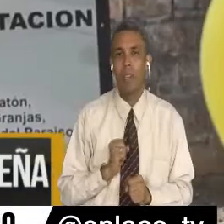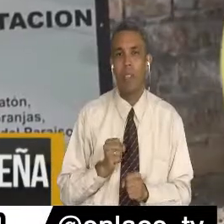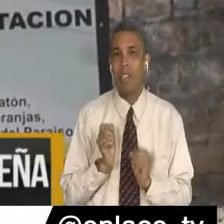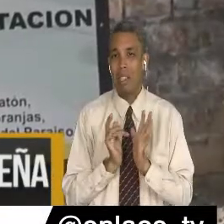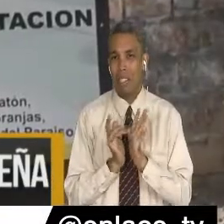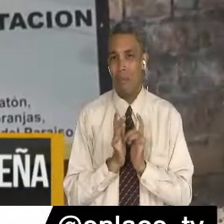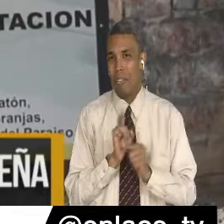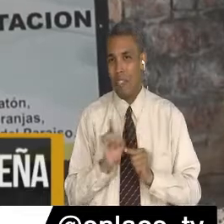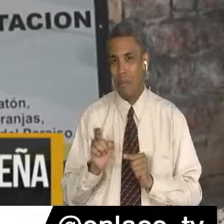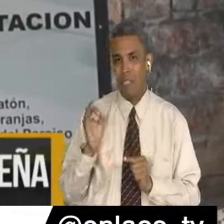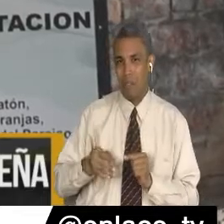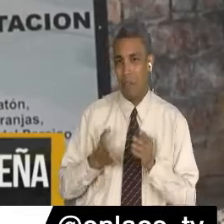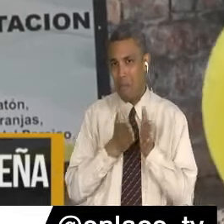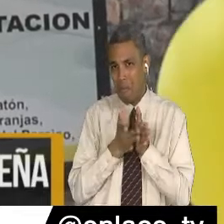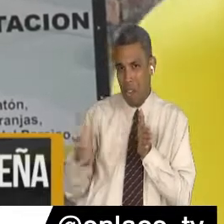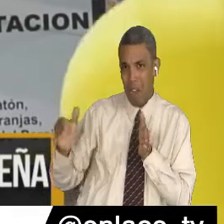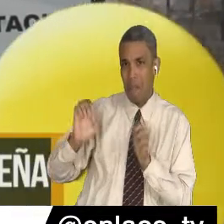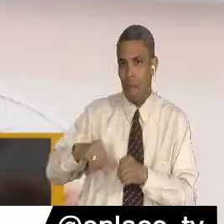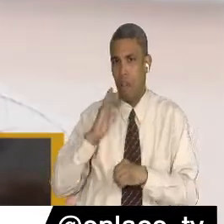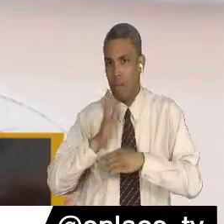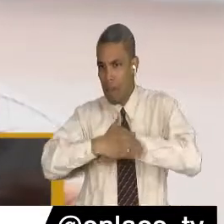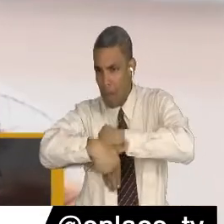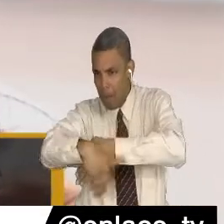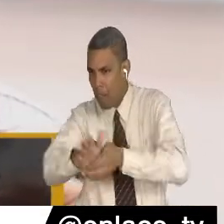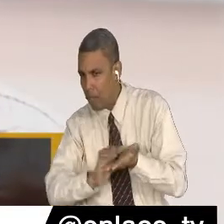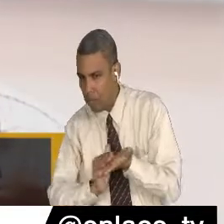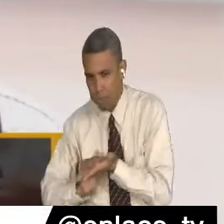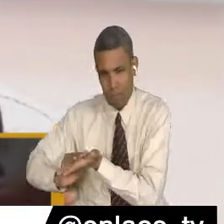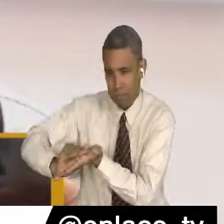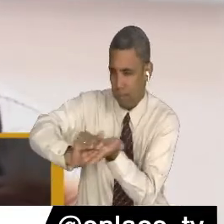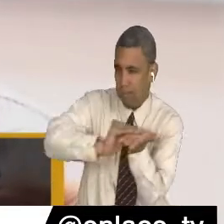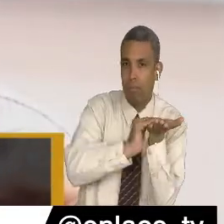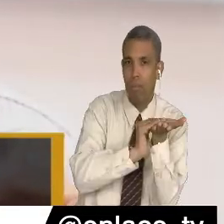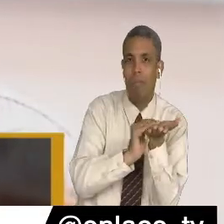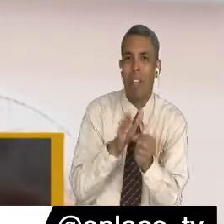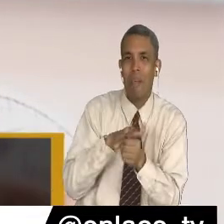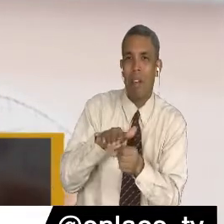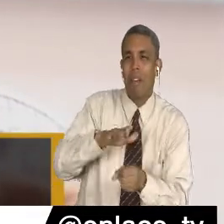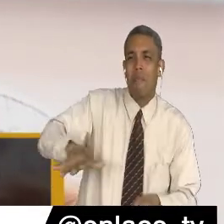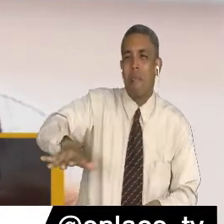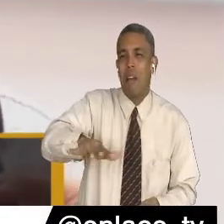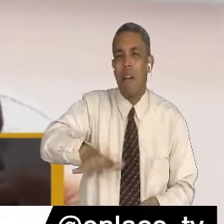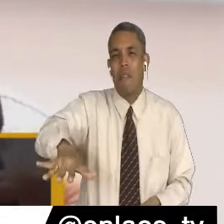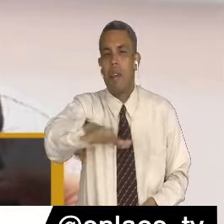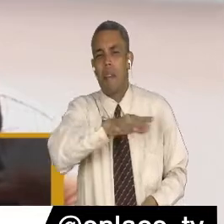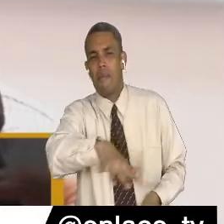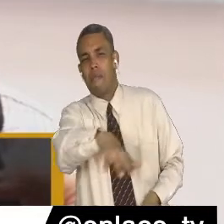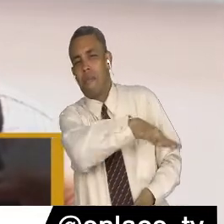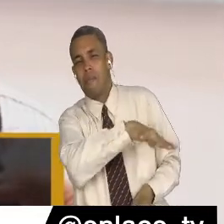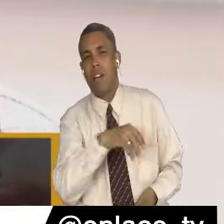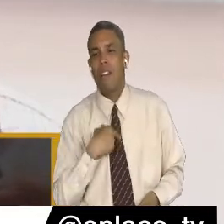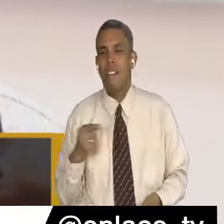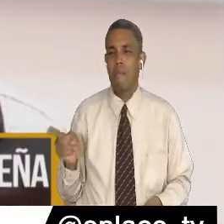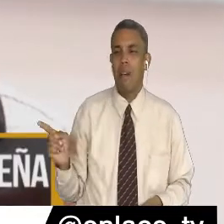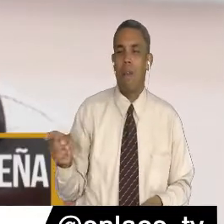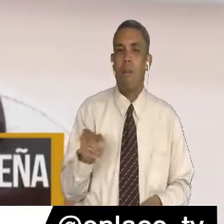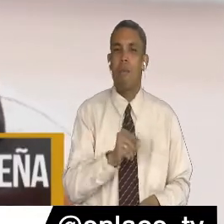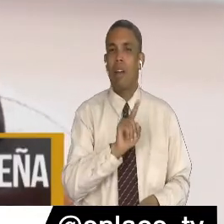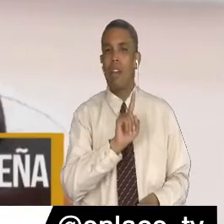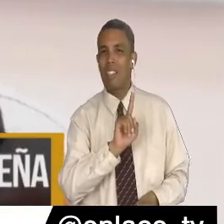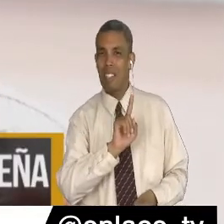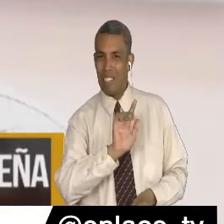serán 59 sectores a intervenir. Así que tengan toda la tranquilidad que se va a hacer un trabajo